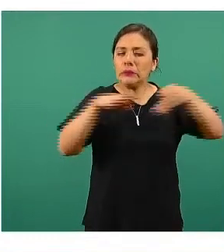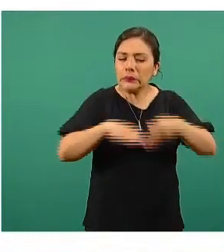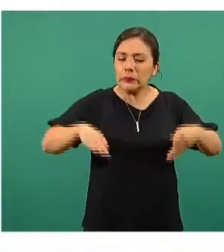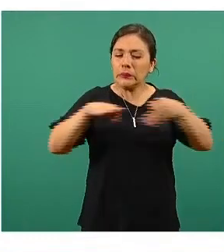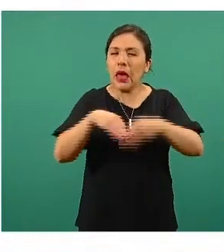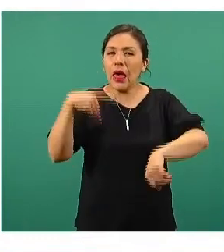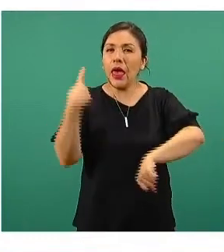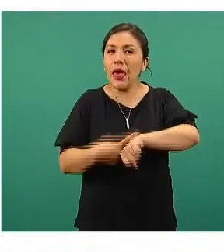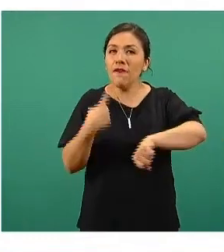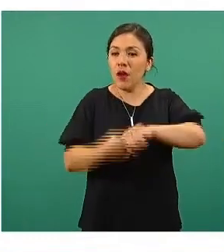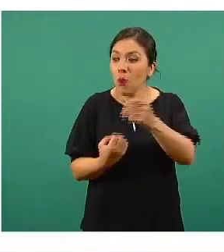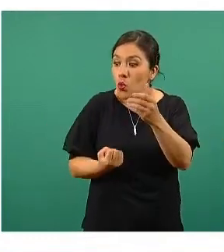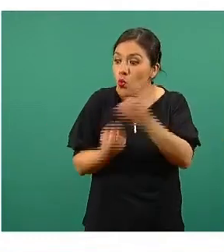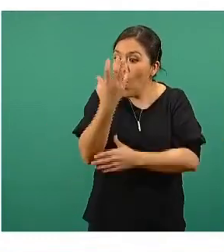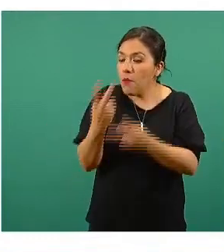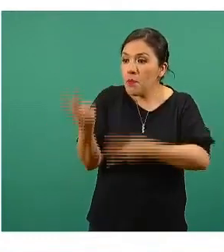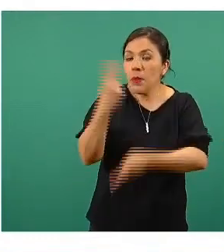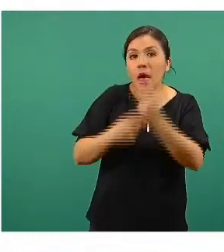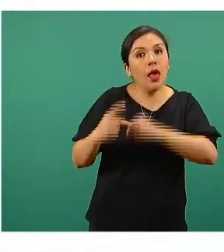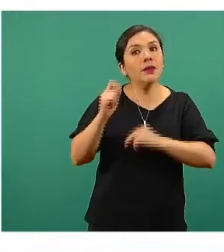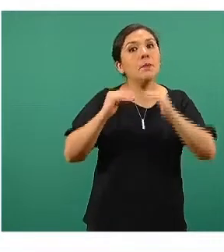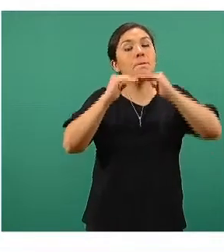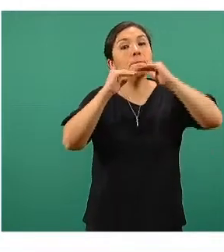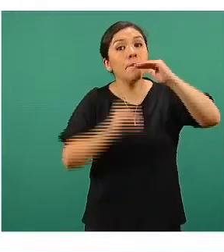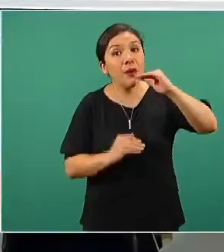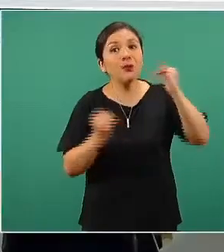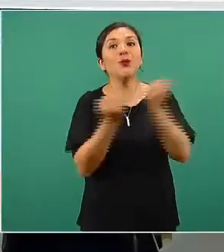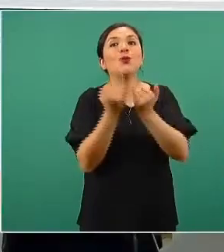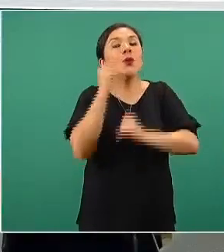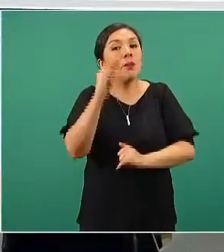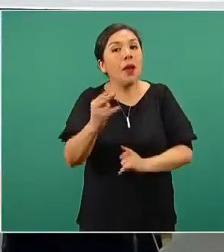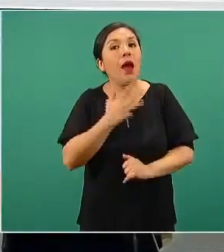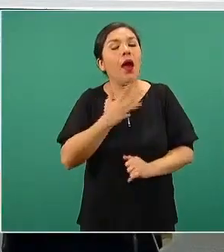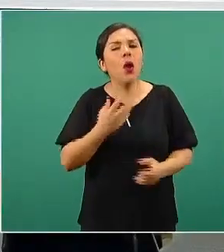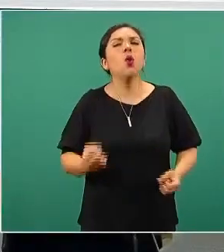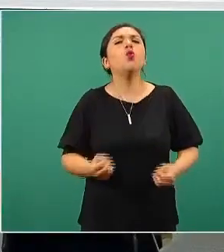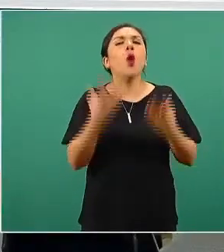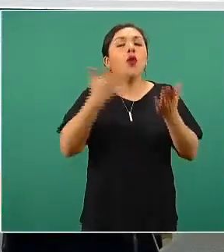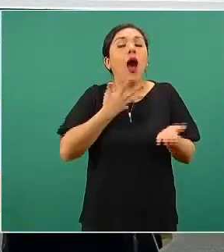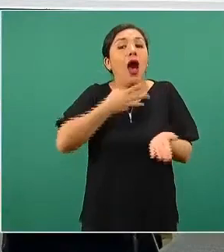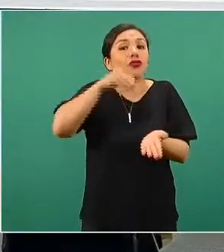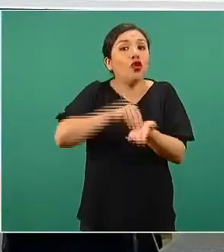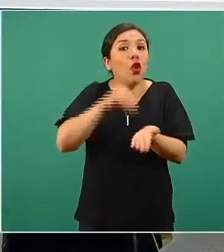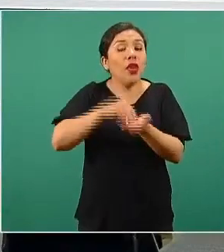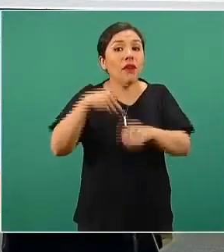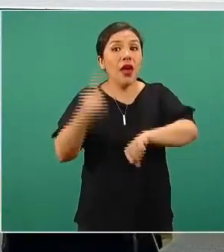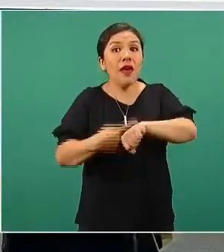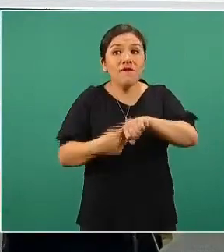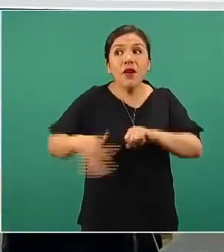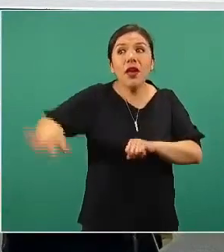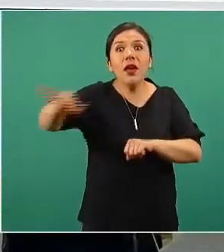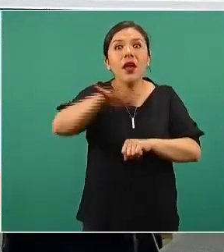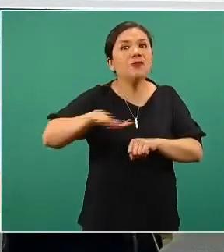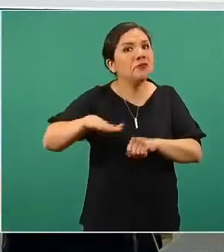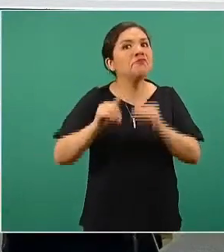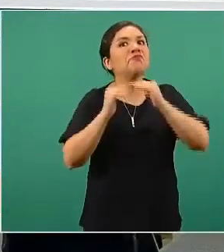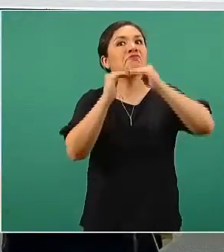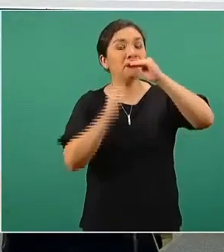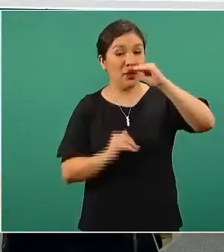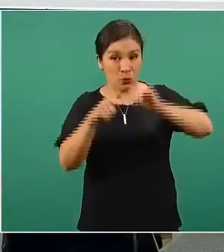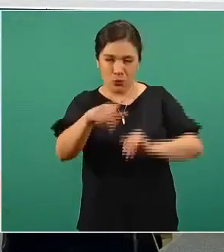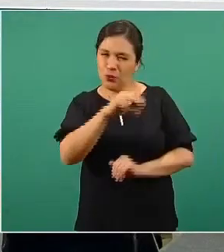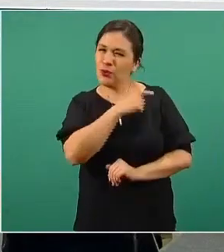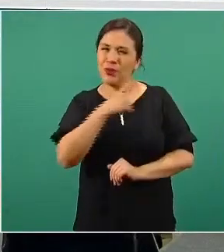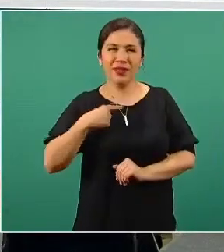casos nuevos, y también nos habla de una disminución de los casos activos que están estimados. No